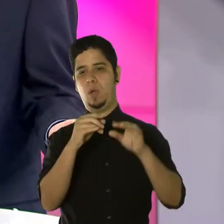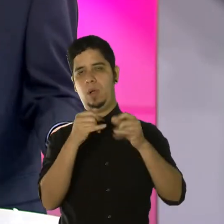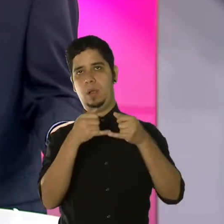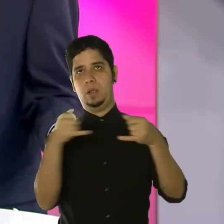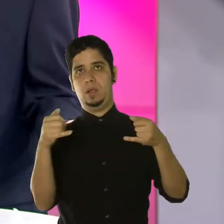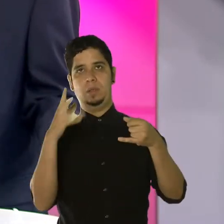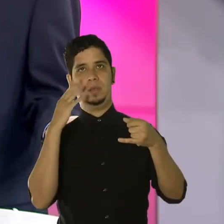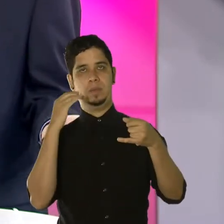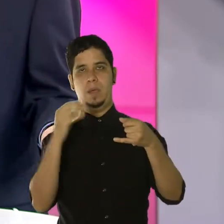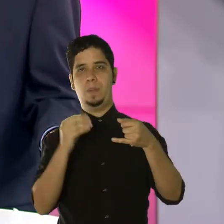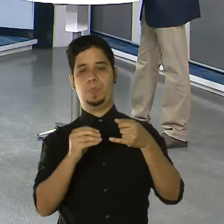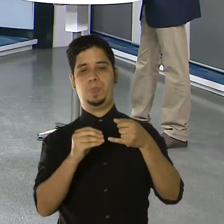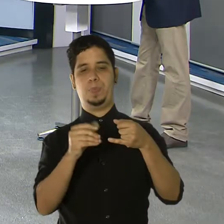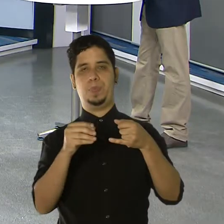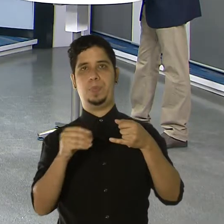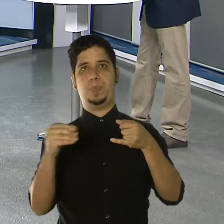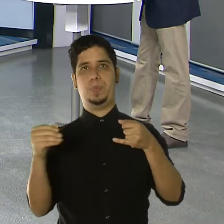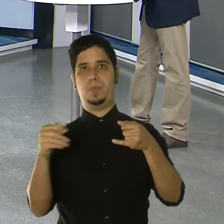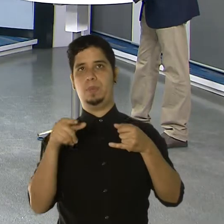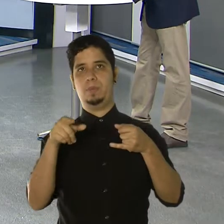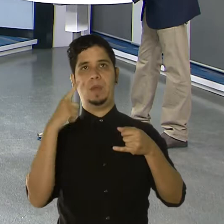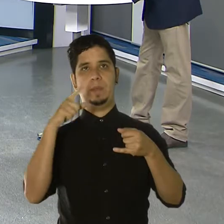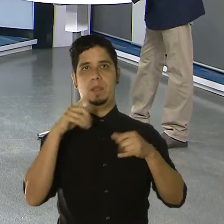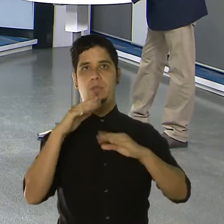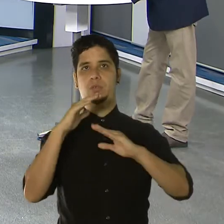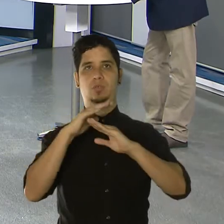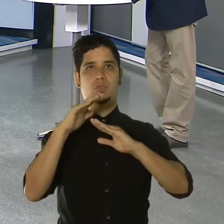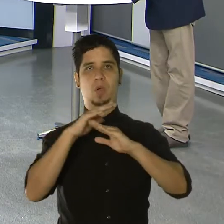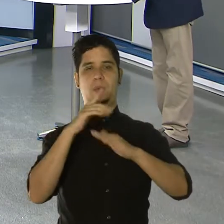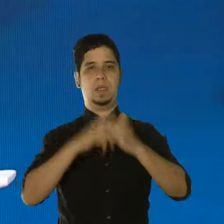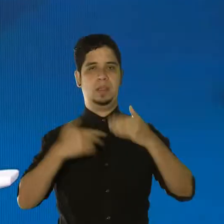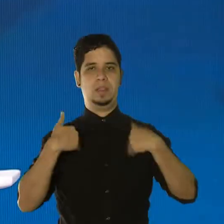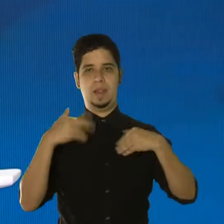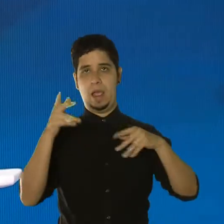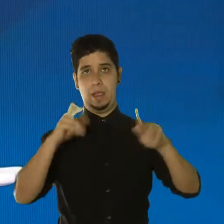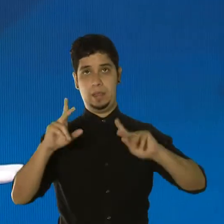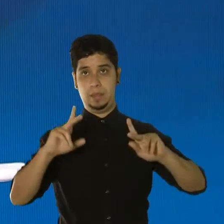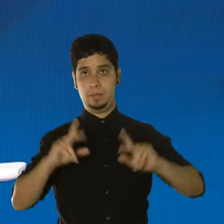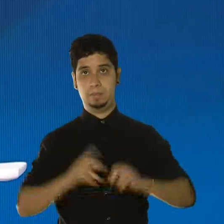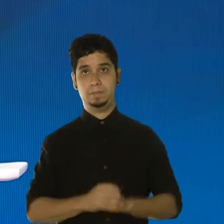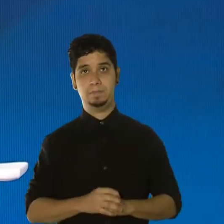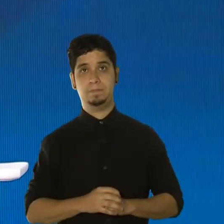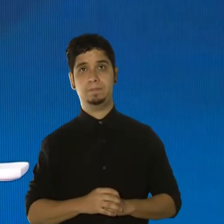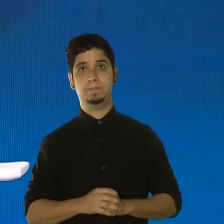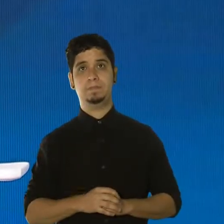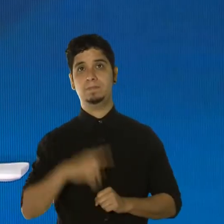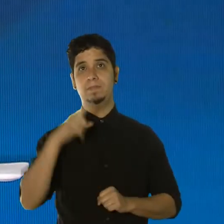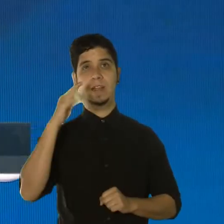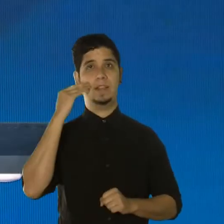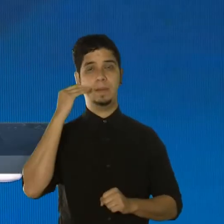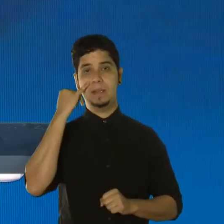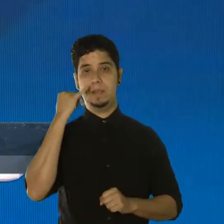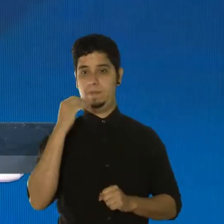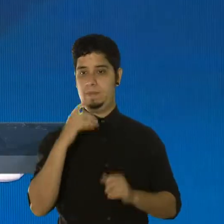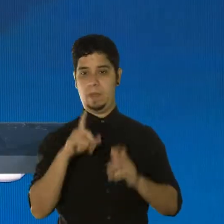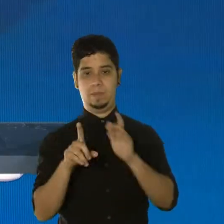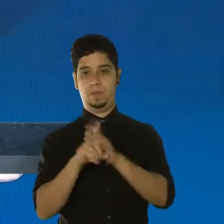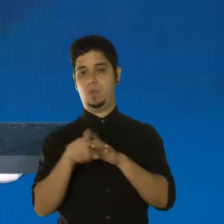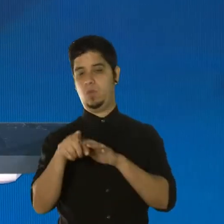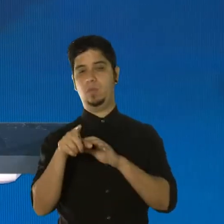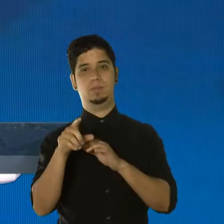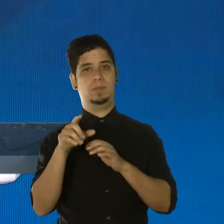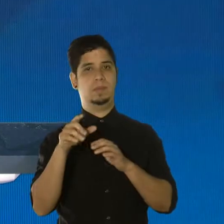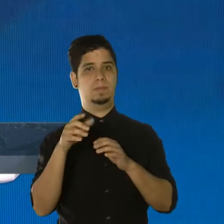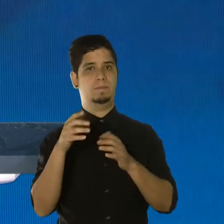hay un escape. Yo creo que ese es el mejor instrumento que tiene el consumidor para detectar un escape.